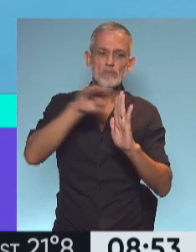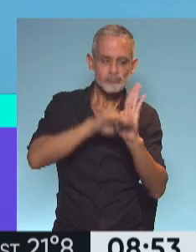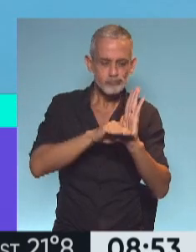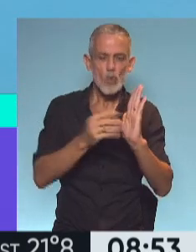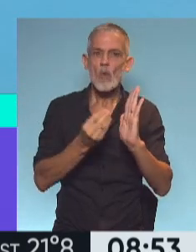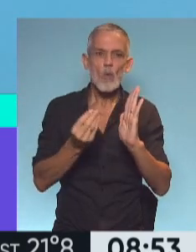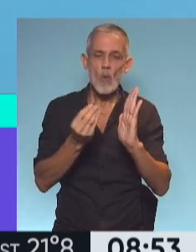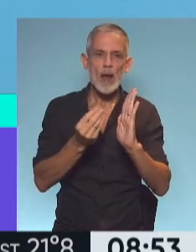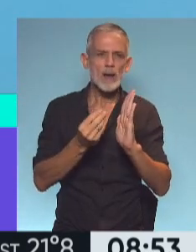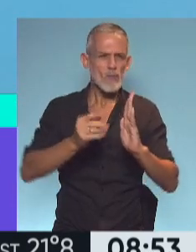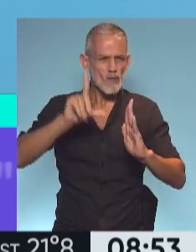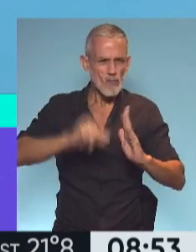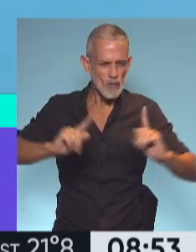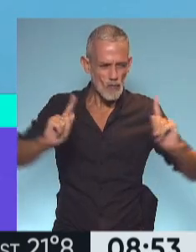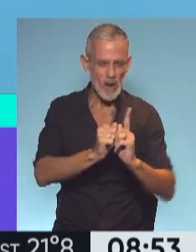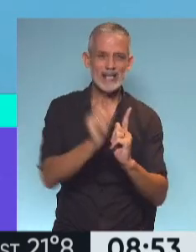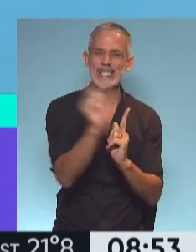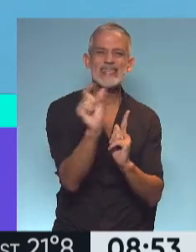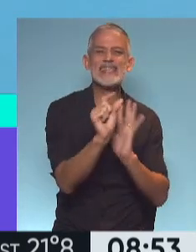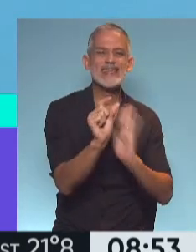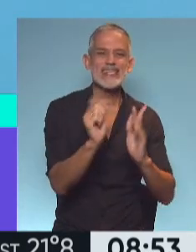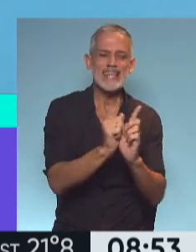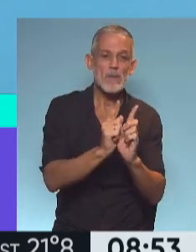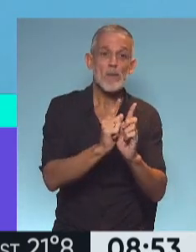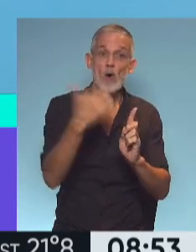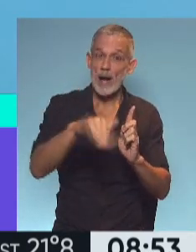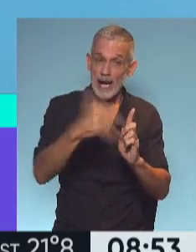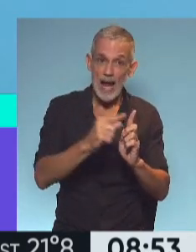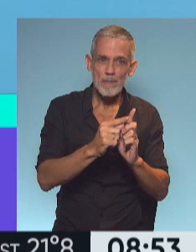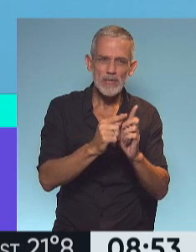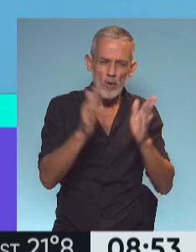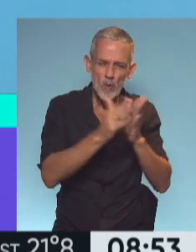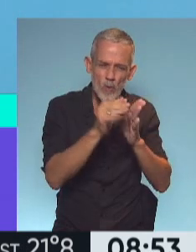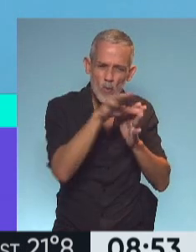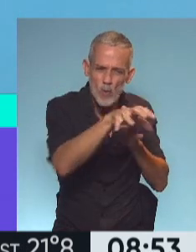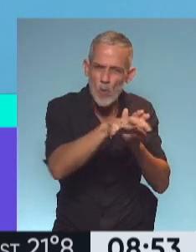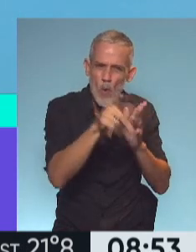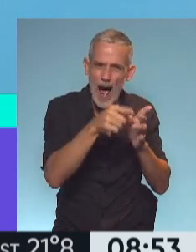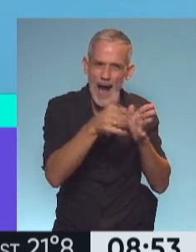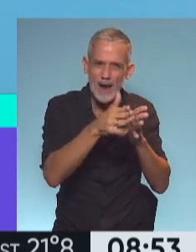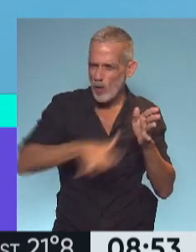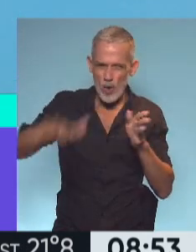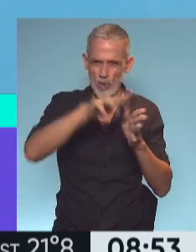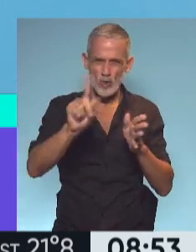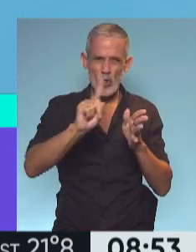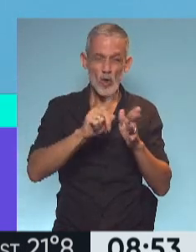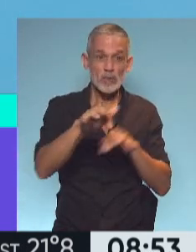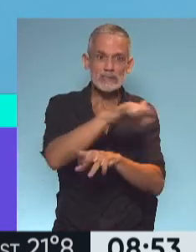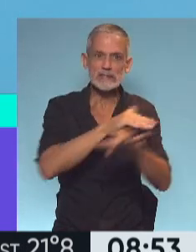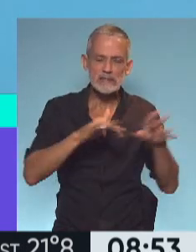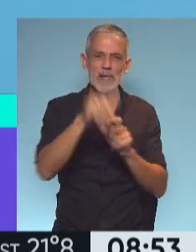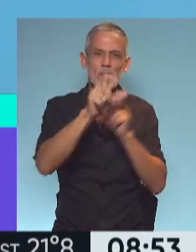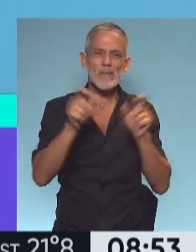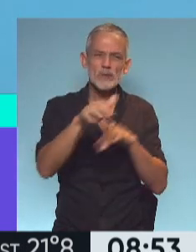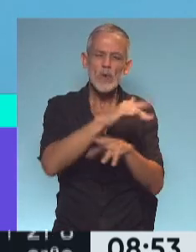medidas intensivas, transitorias, tempranas y localizadas geográficamente para disminuir la circulación de personas.